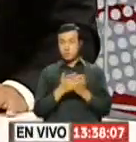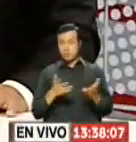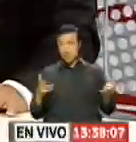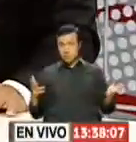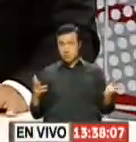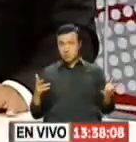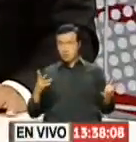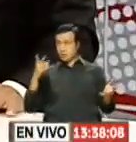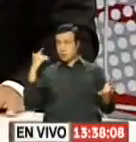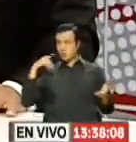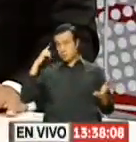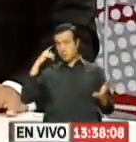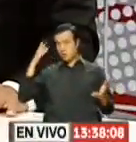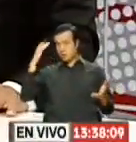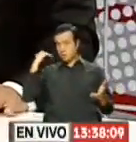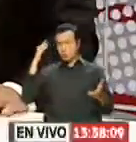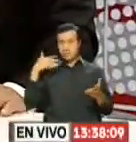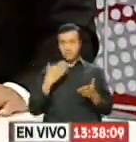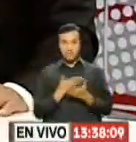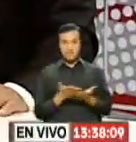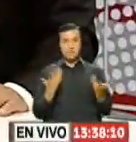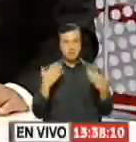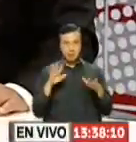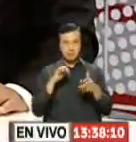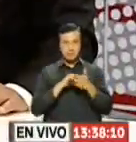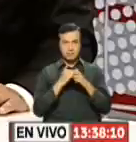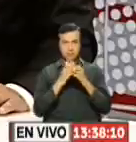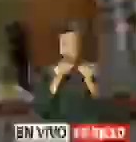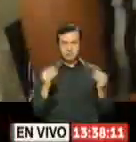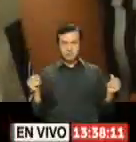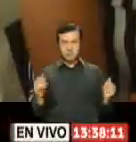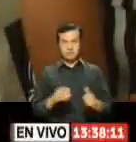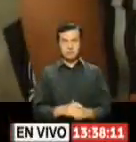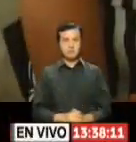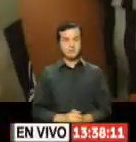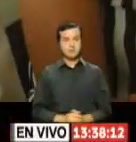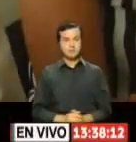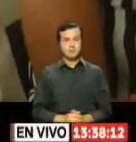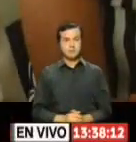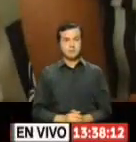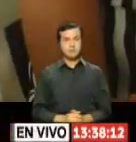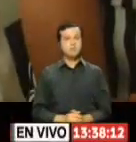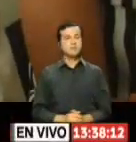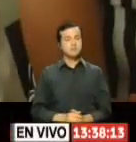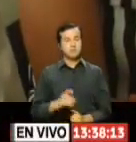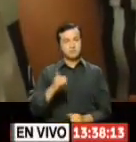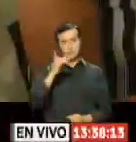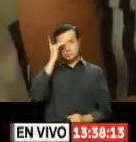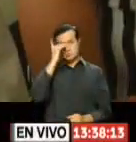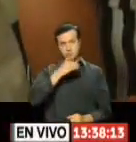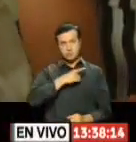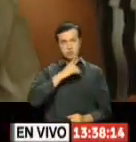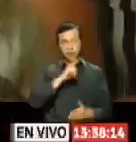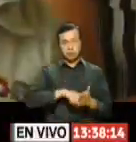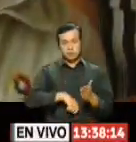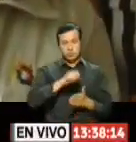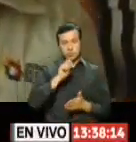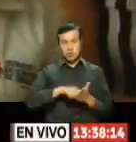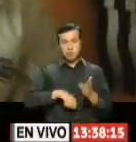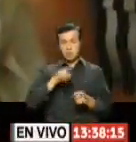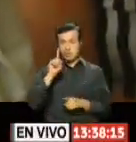Estado heredó del gobierno anterior y están resueltos. Vamos a ir tomando determinaciones, aquellos contratos que no se